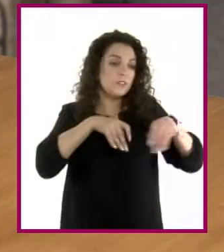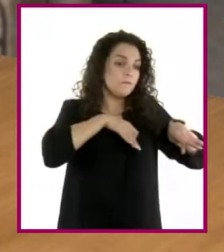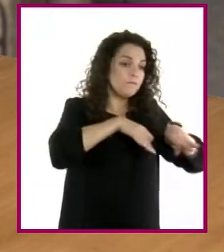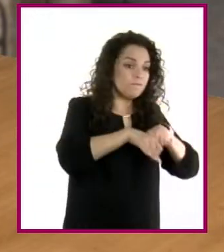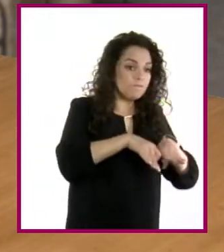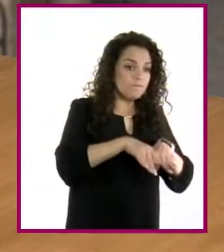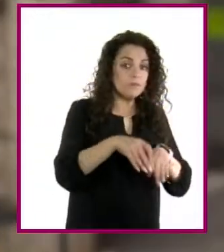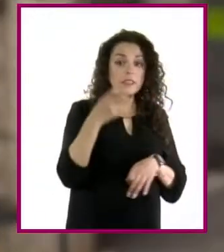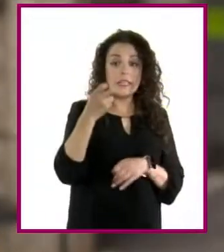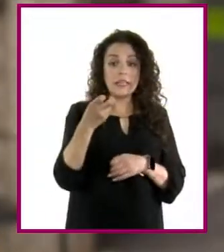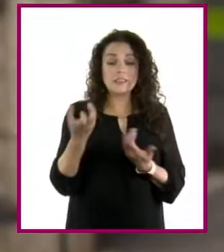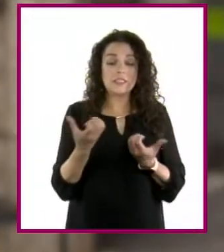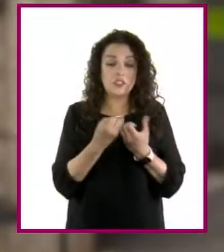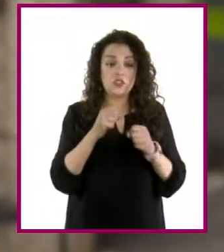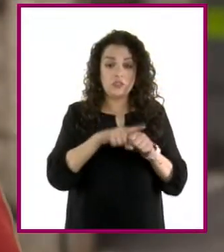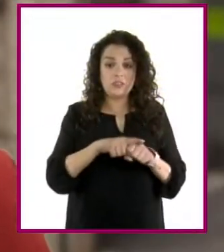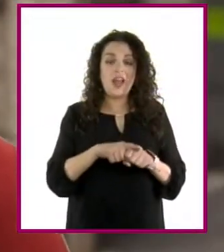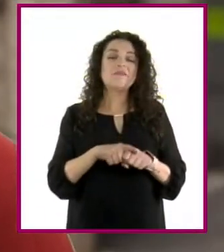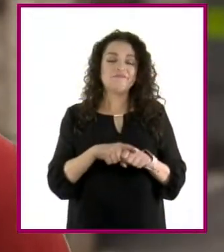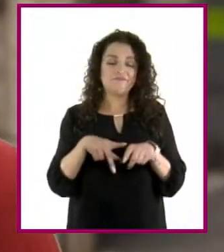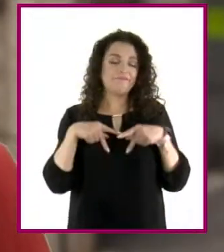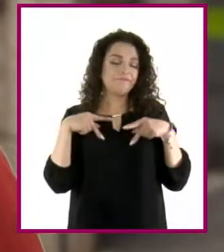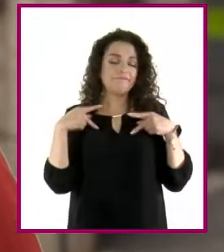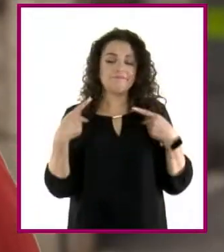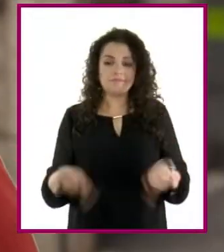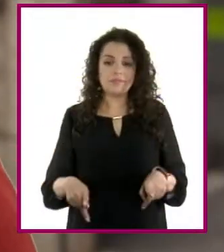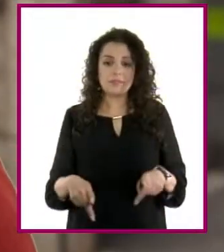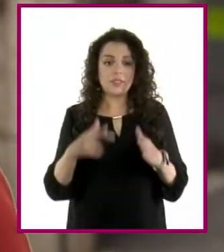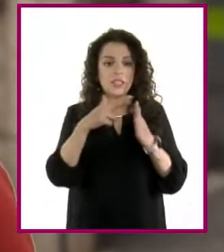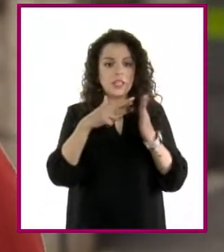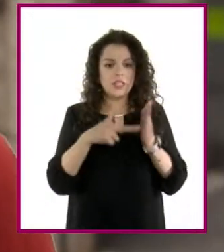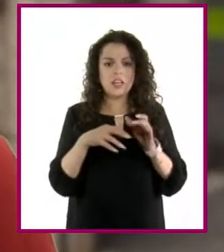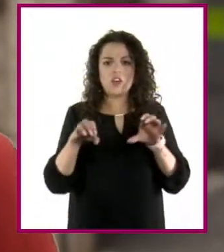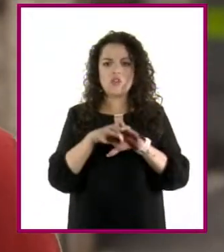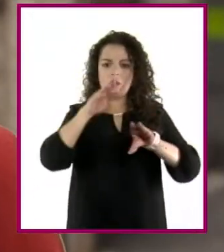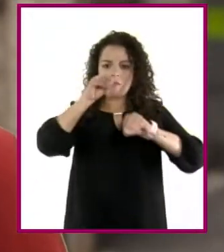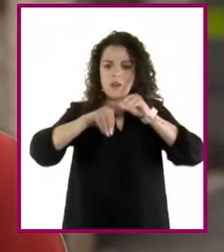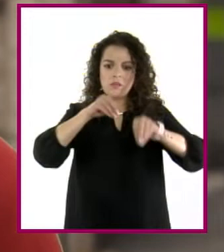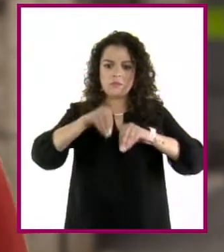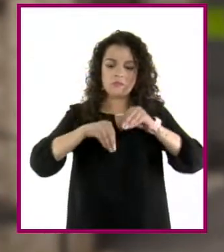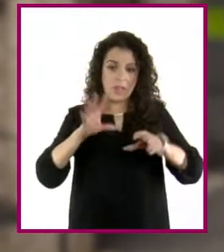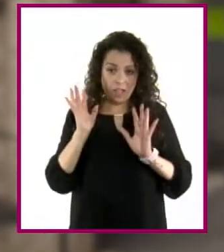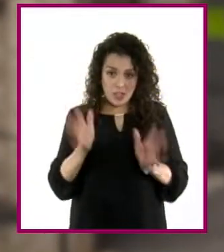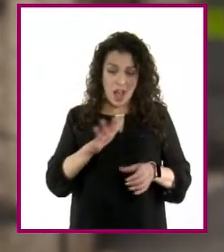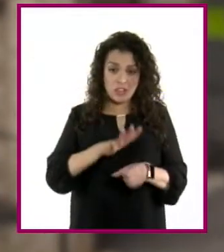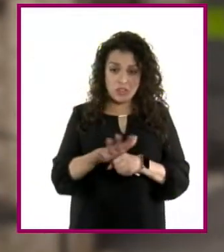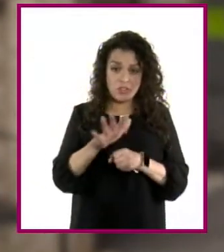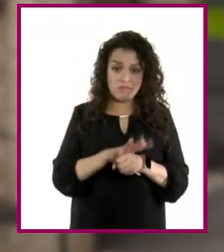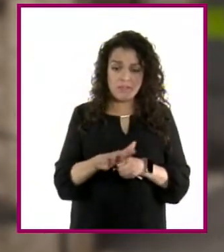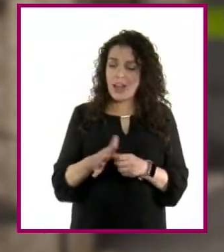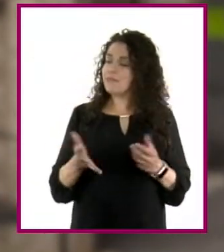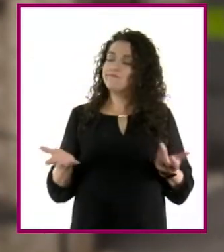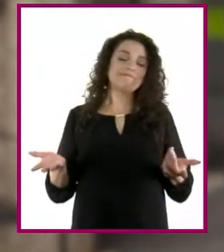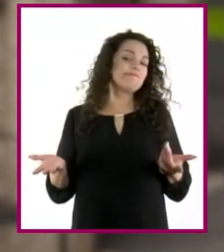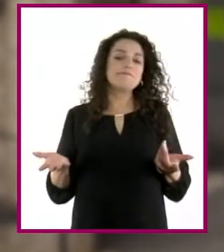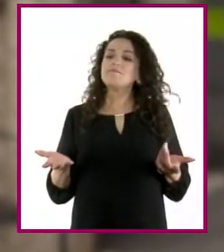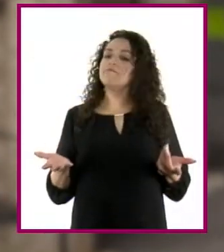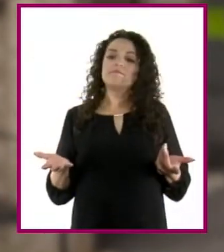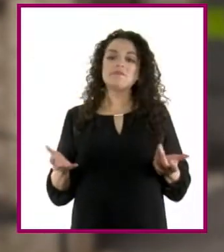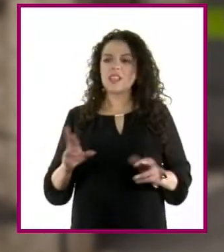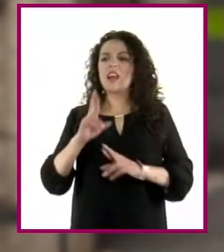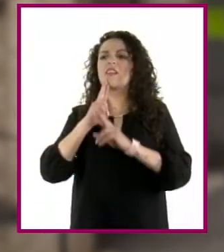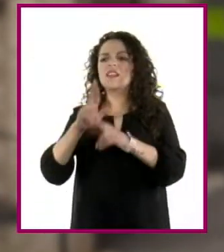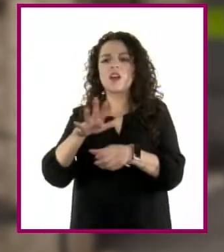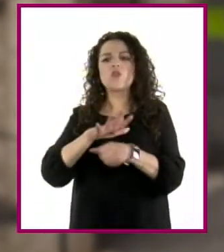la cohesión social. Y las reglas que solían ordenar la sociedad ya no son suficientes. Como resultado, ya no